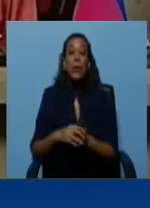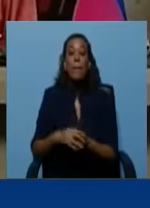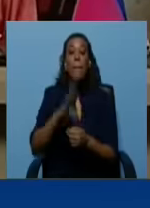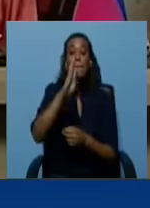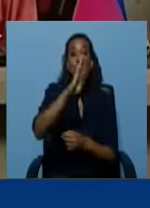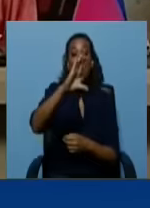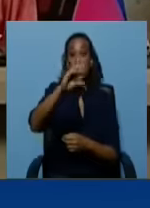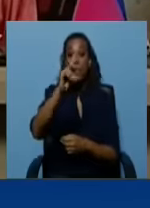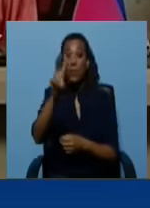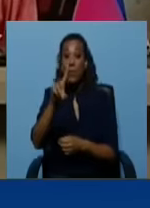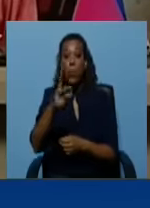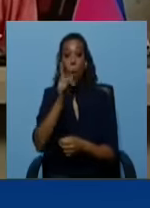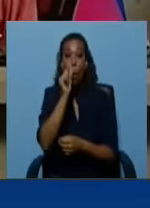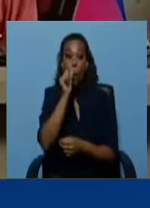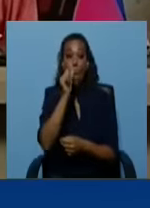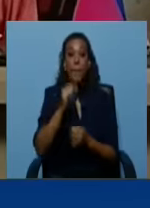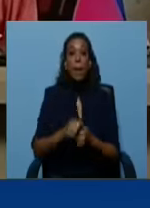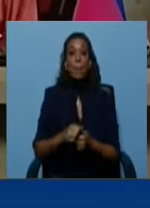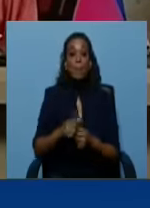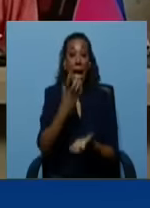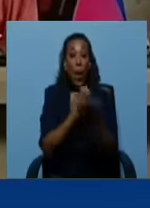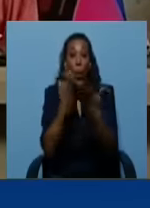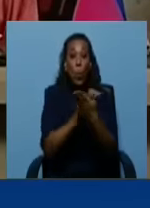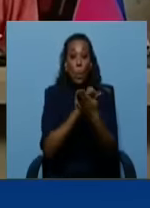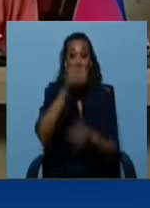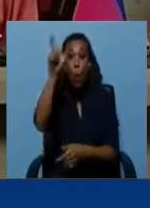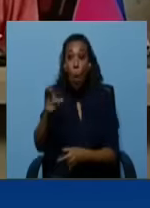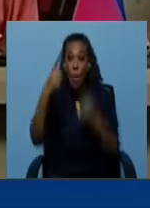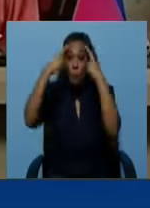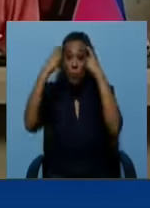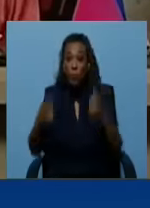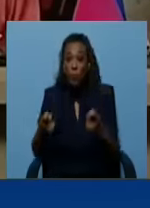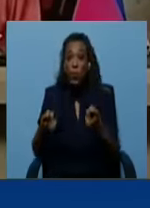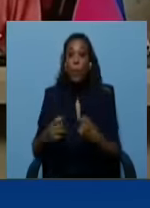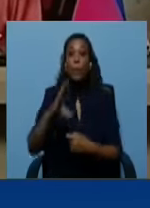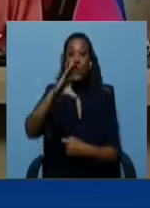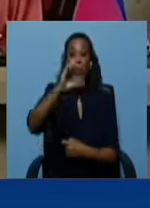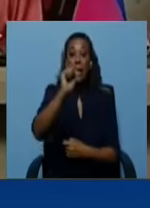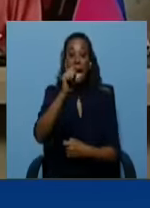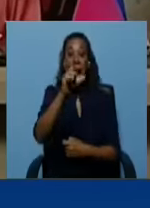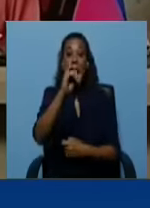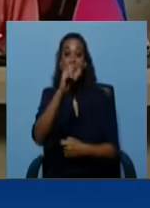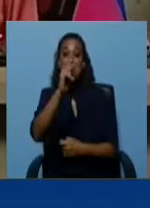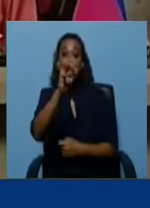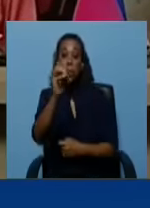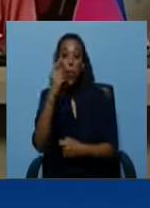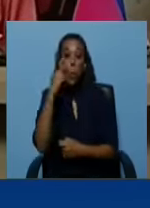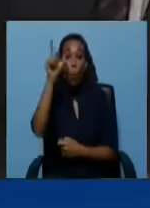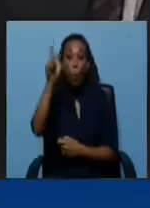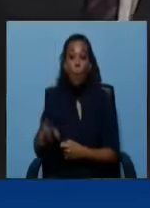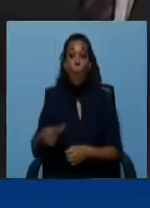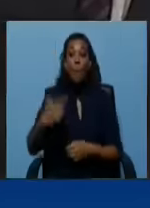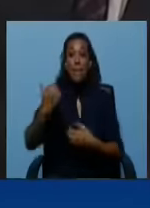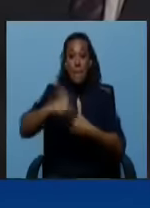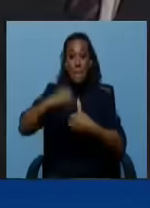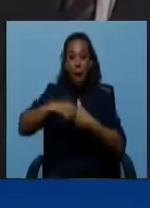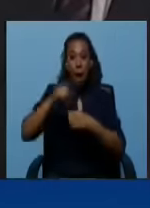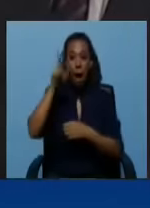presidente, el economista Calixto Ortega de Maracaibo,